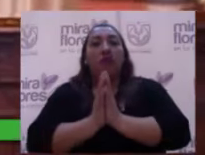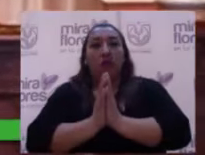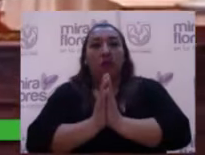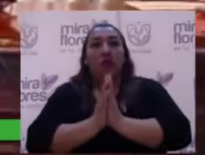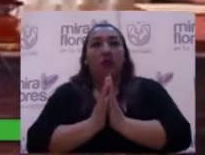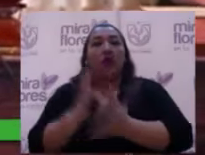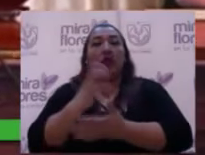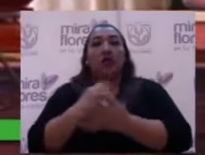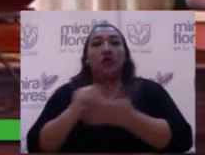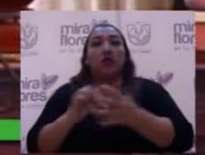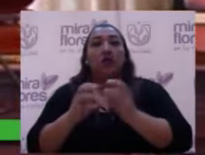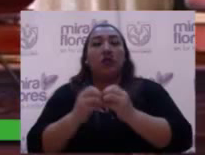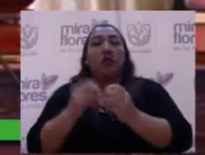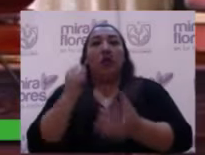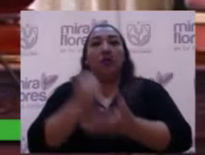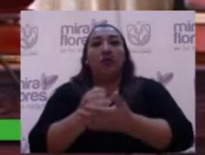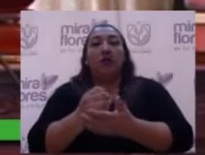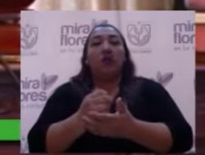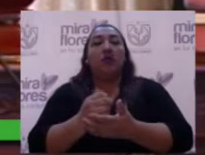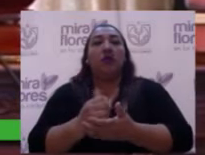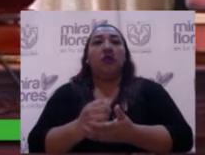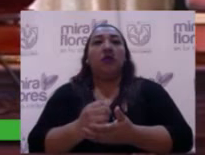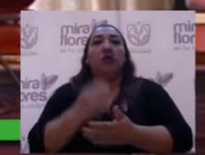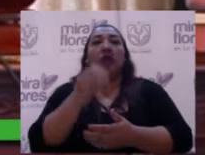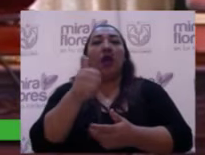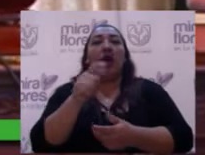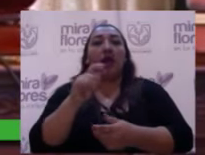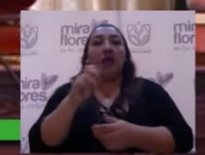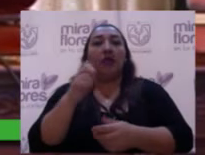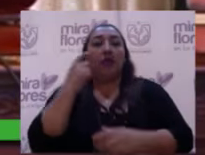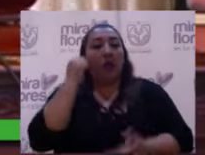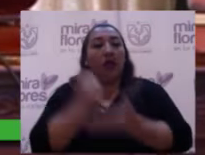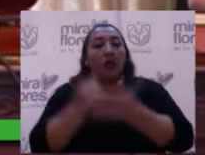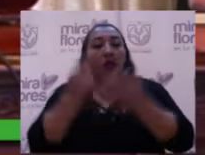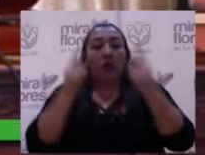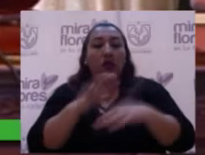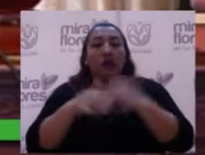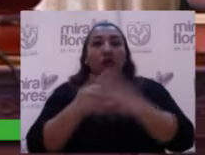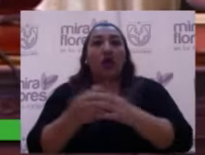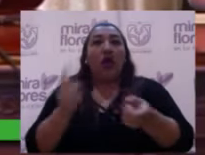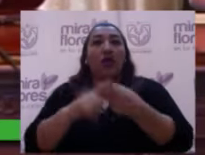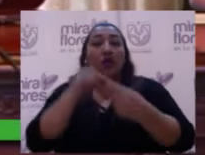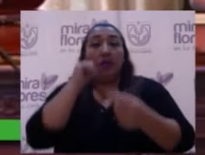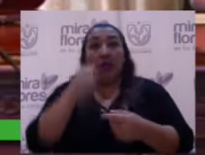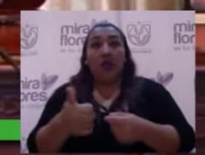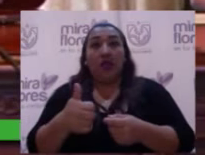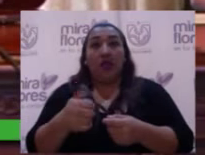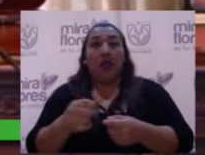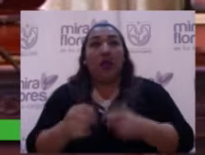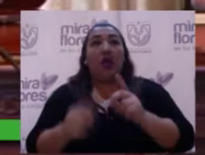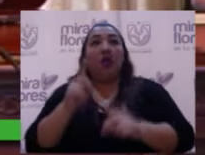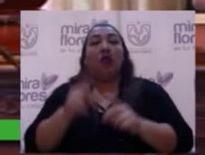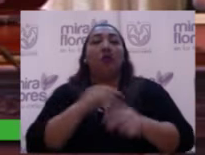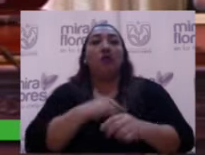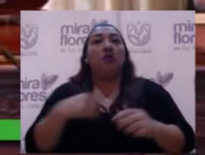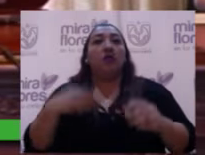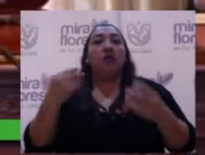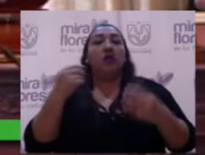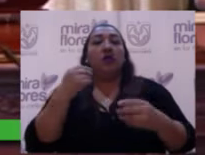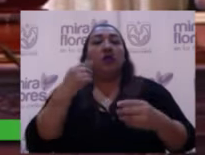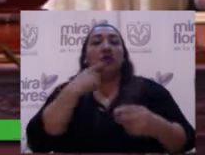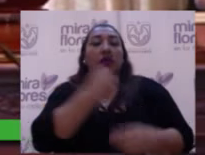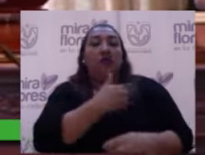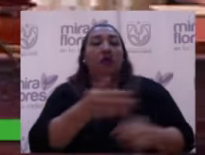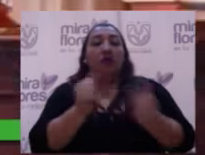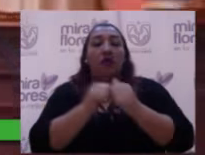sirvan exonerarnos de la aprobación del acta para la ejecución inmediata de los acuerdos tomados esta mañana. Aquellos miembros del Consejo que estén a favor